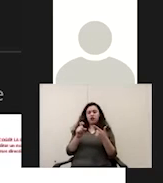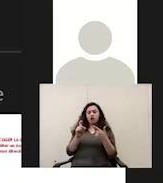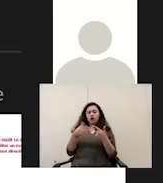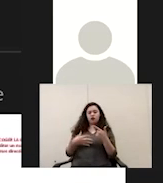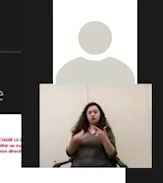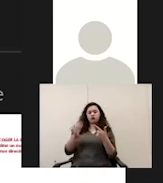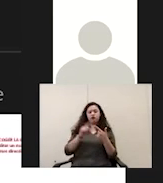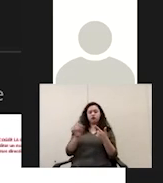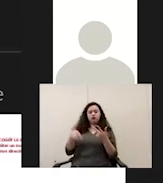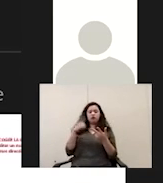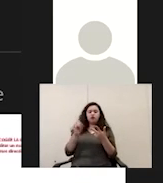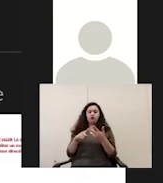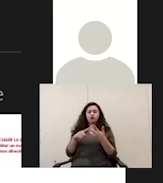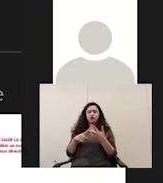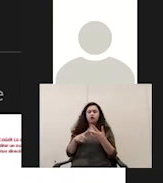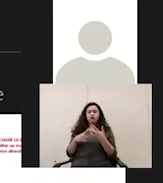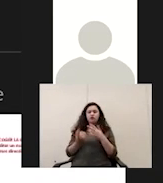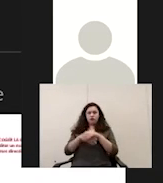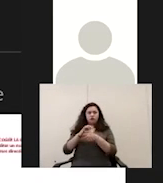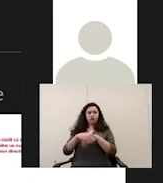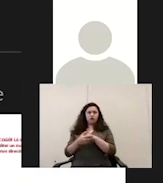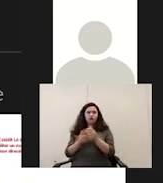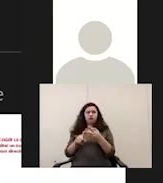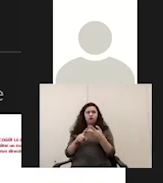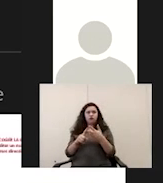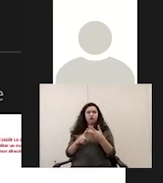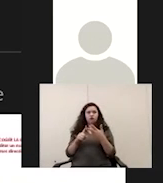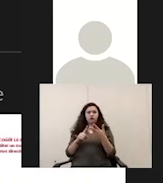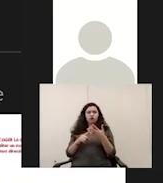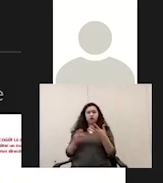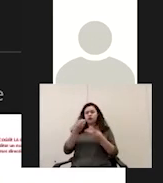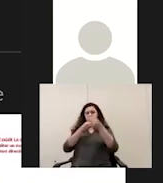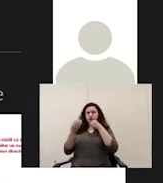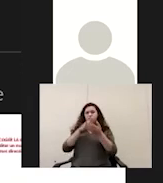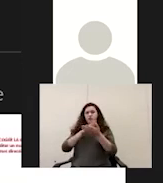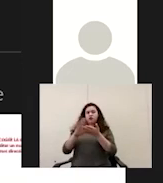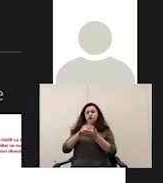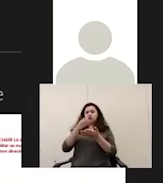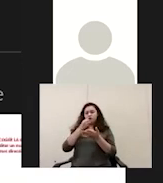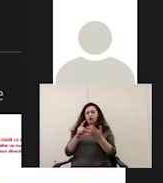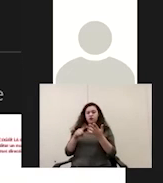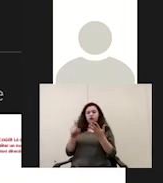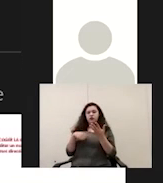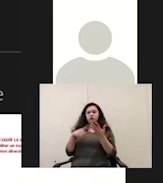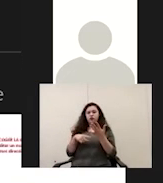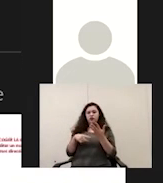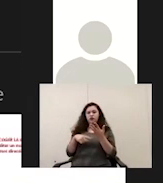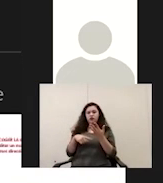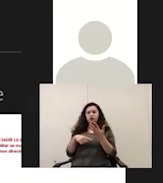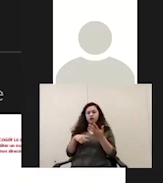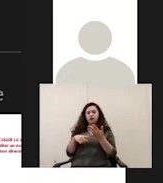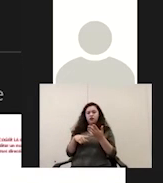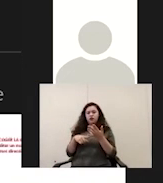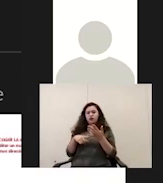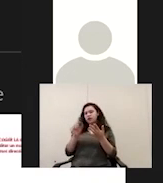agua, el lavado de manos, el manejo higiénico de alimentos, los sanitarios, cómo deben de estar. Es